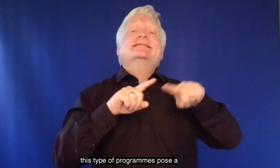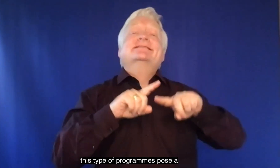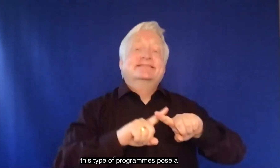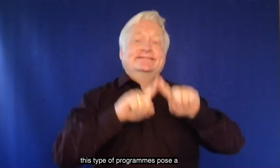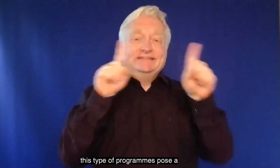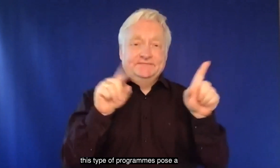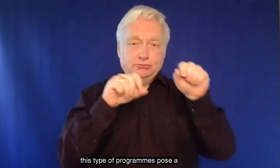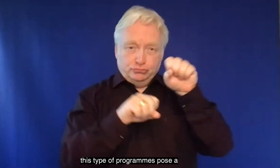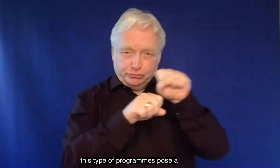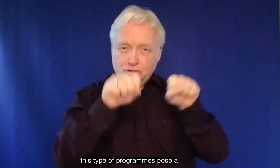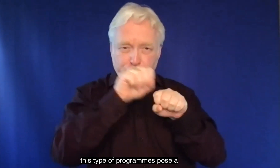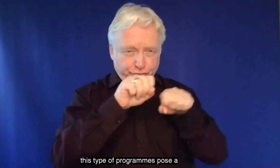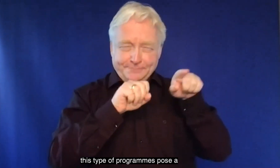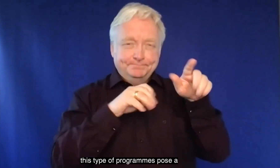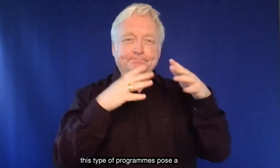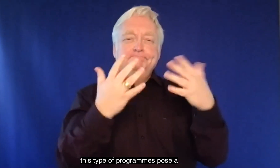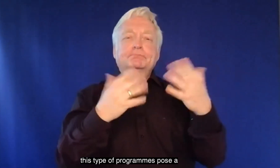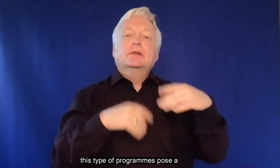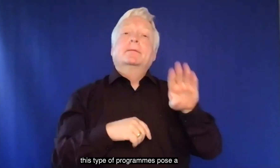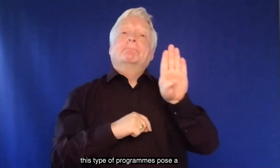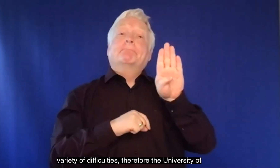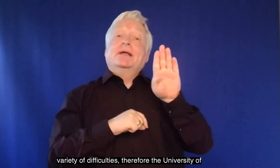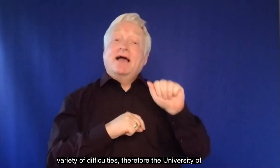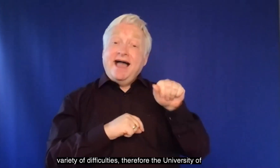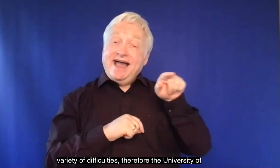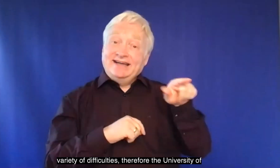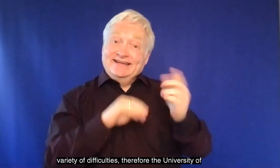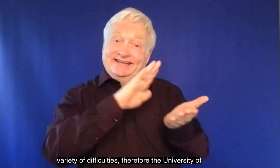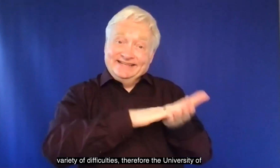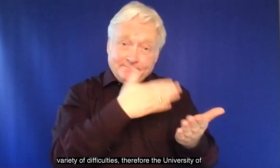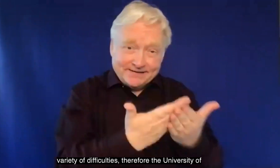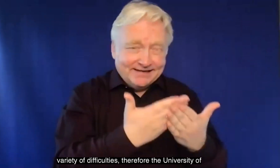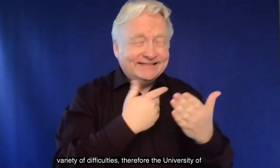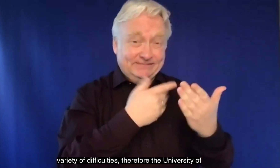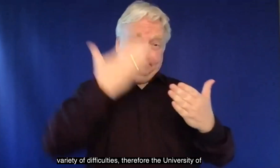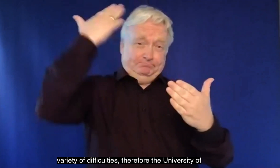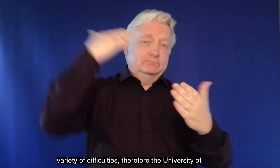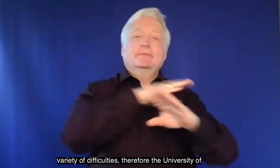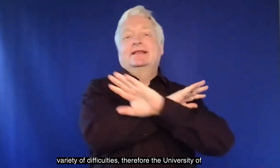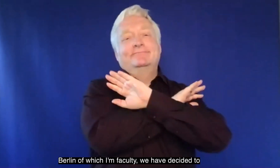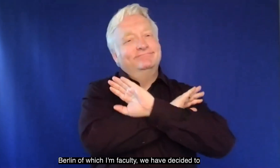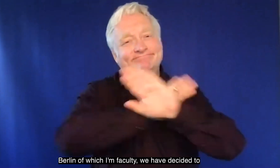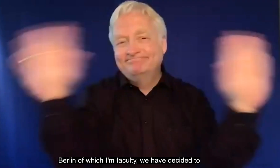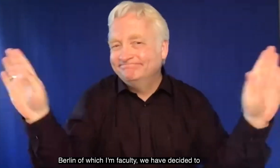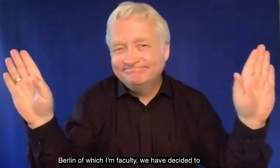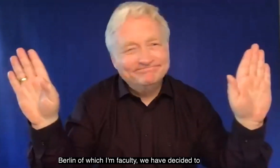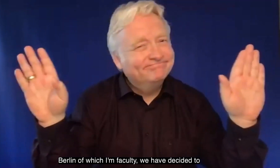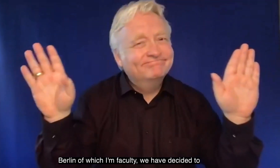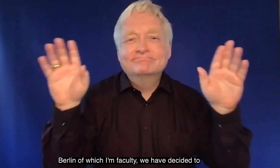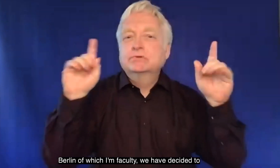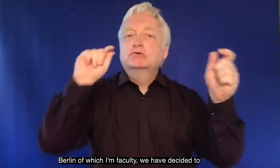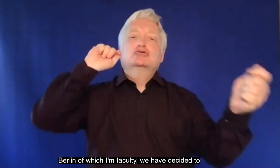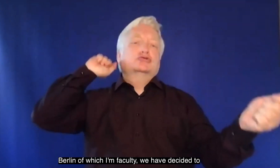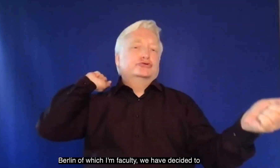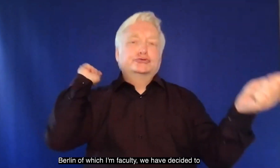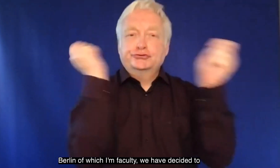ello que la Universidad de Berlín, en la cual yo formo parte, hemos organizado un poco una estructura diferente. Ya no tenemos un